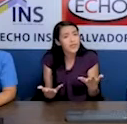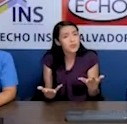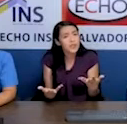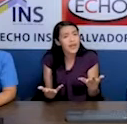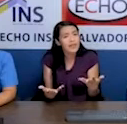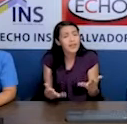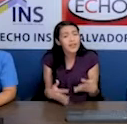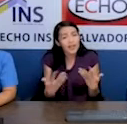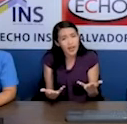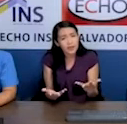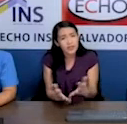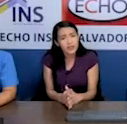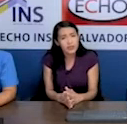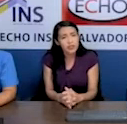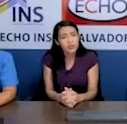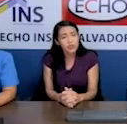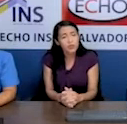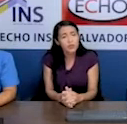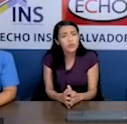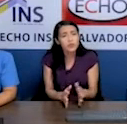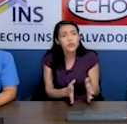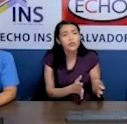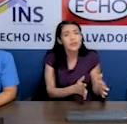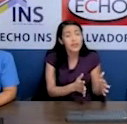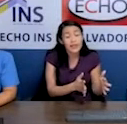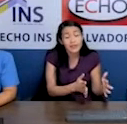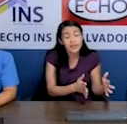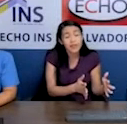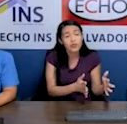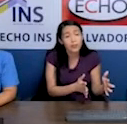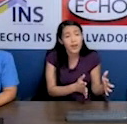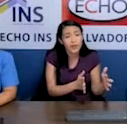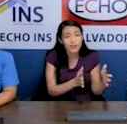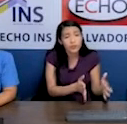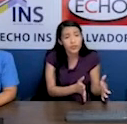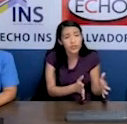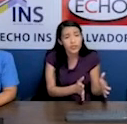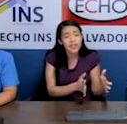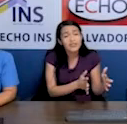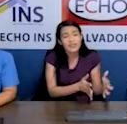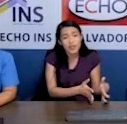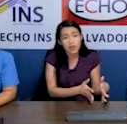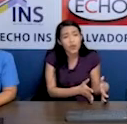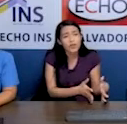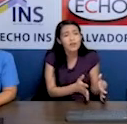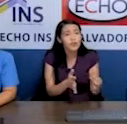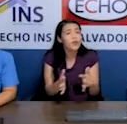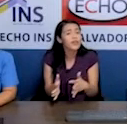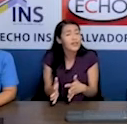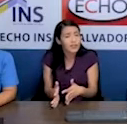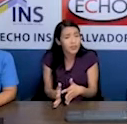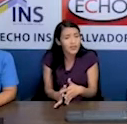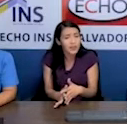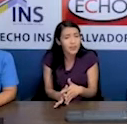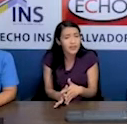nos pueden explicar la causa de un síndrome convulsivo, sino es necesario tomar estudios ya sea tomográfico